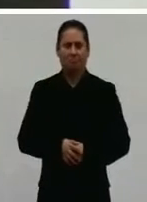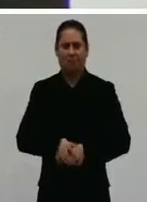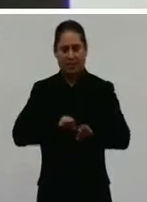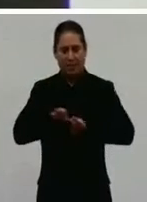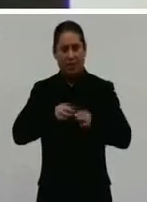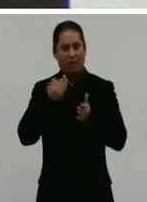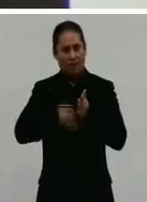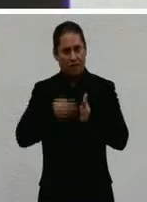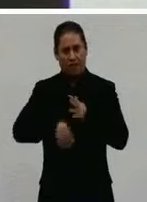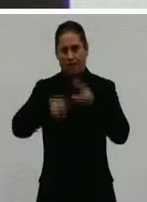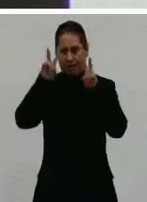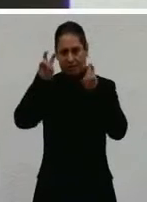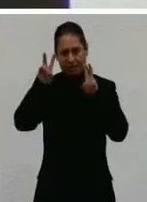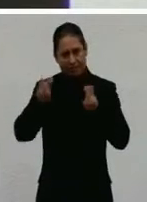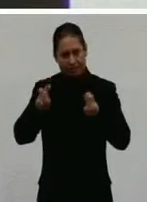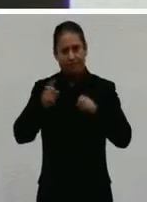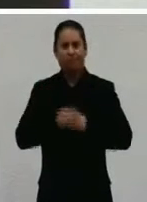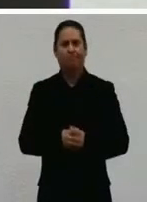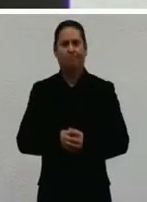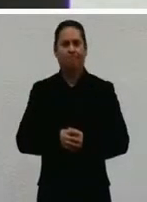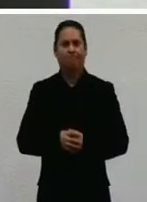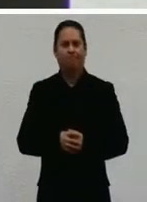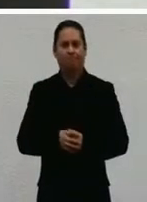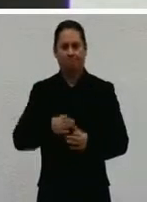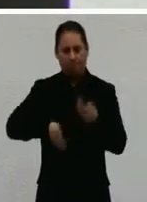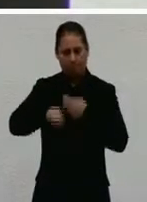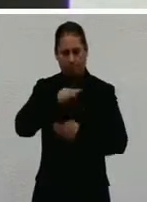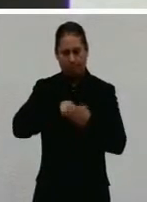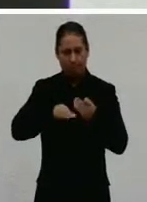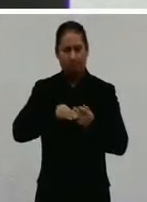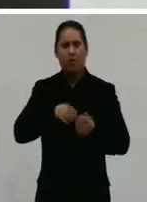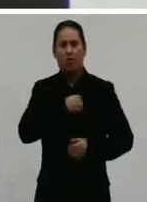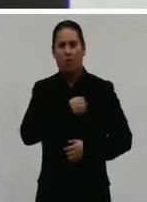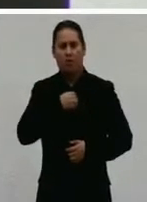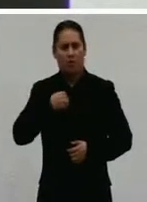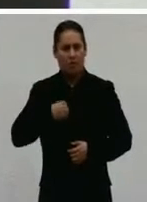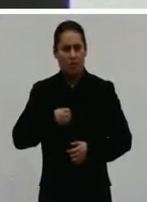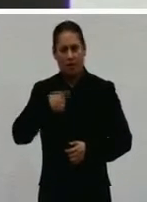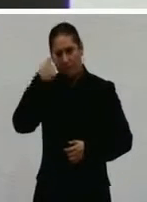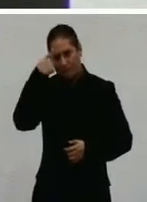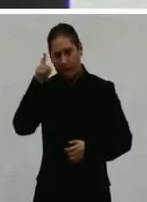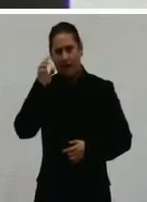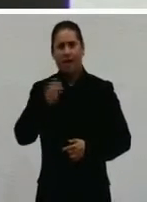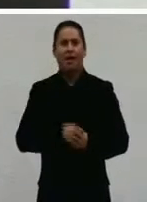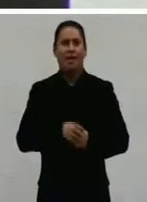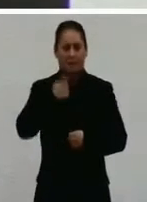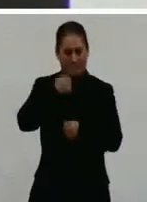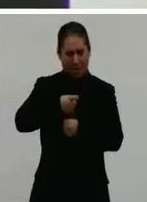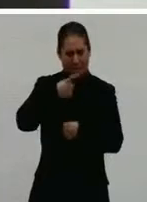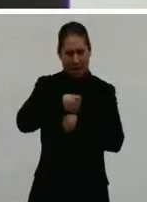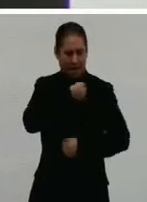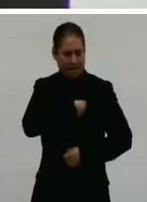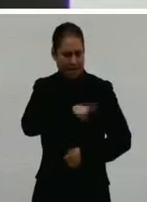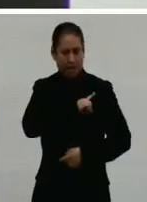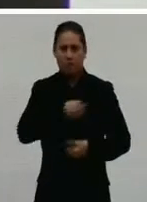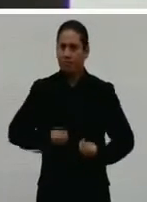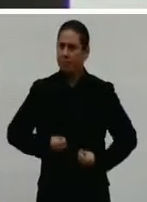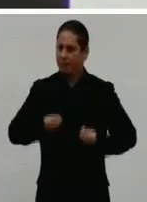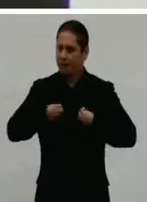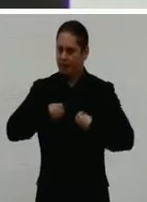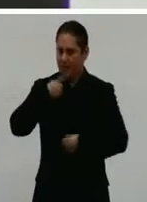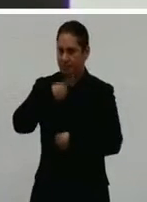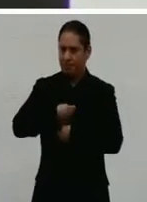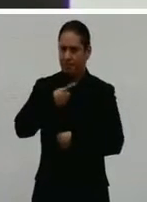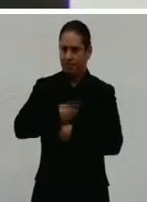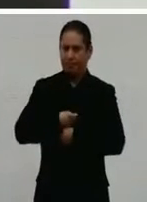asuntos pendientes que las circunstancias nos obligaron a privilegiar la salud y la vida misma por